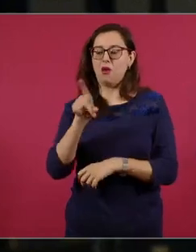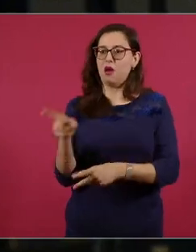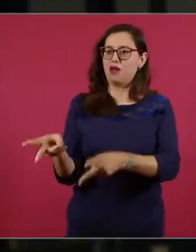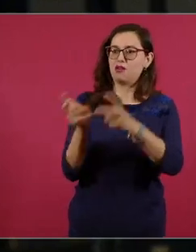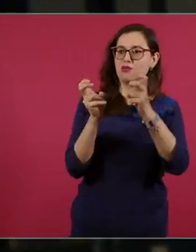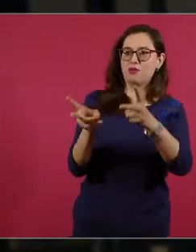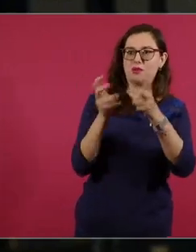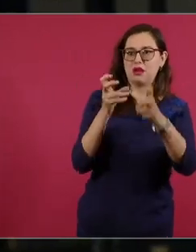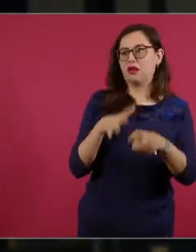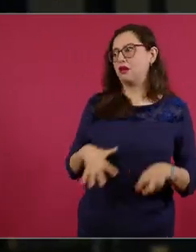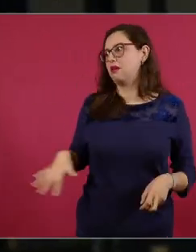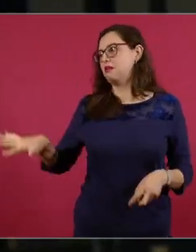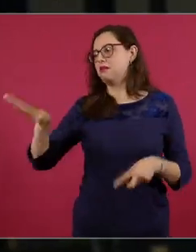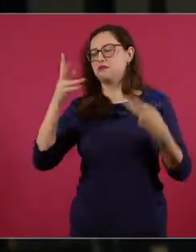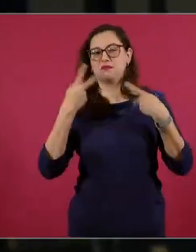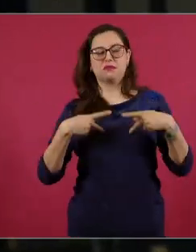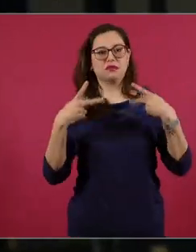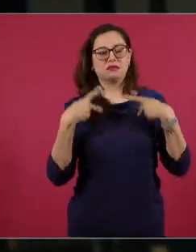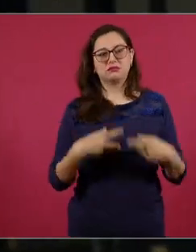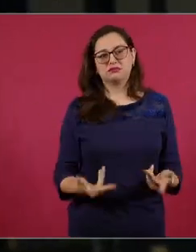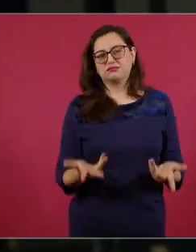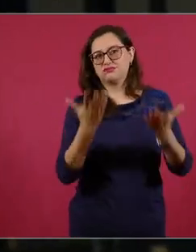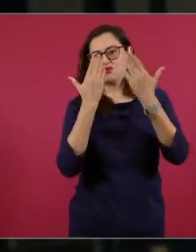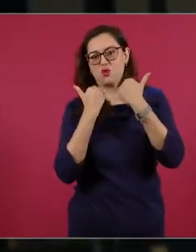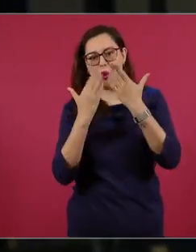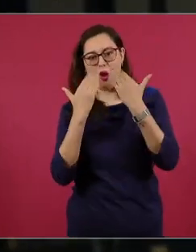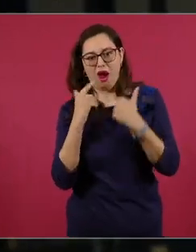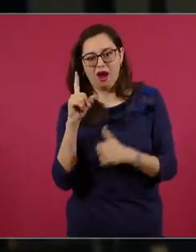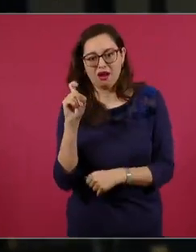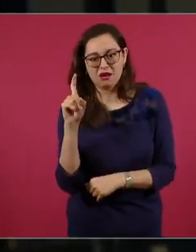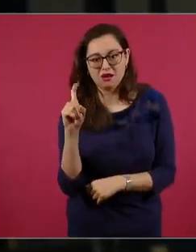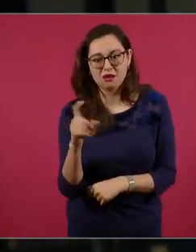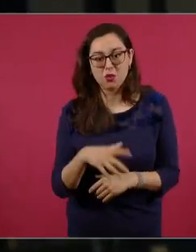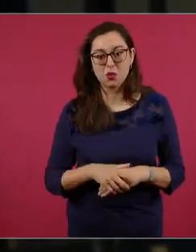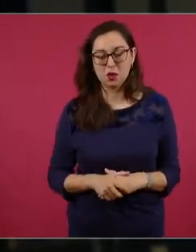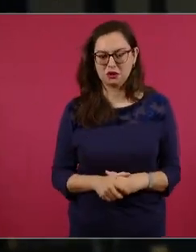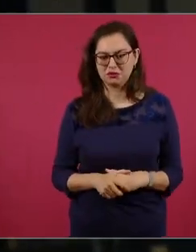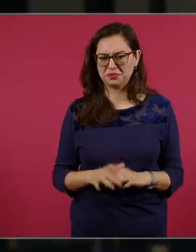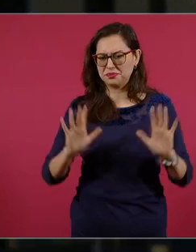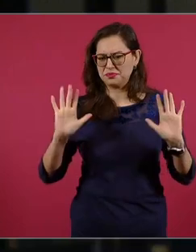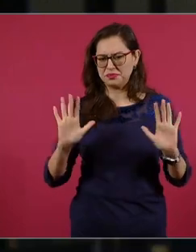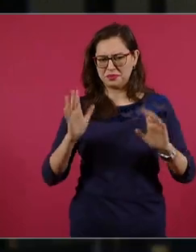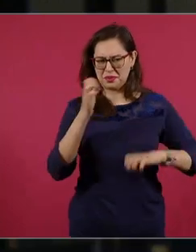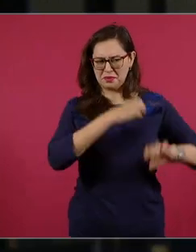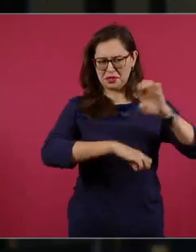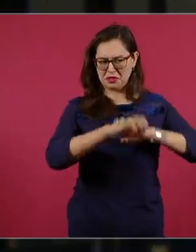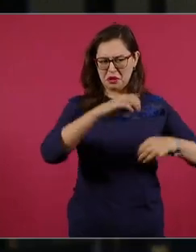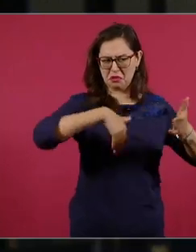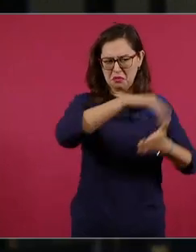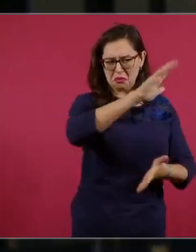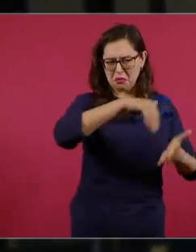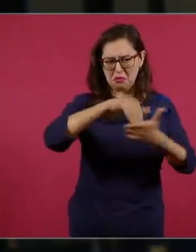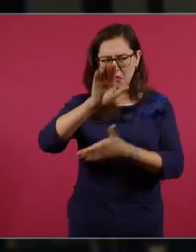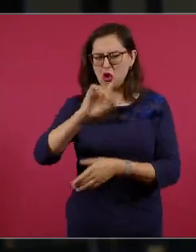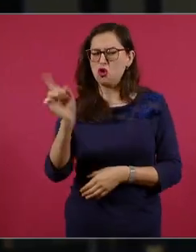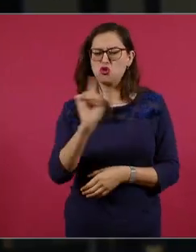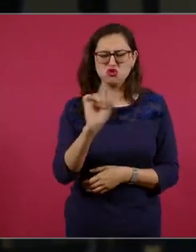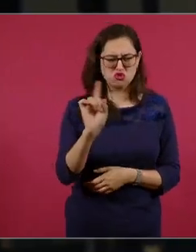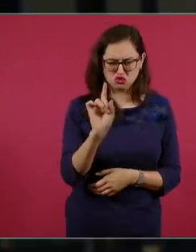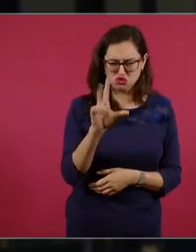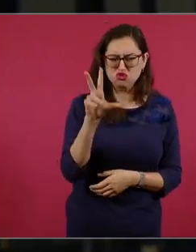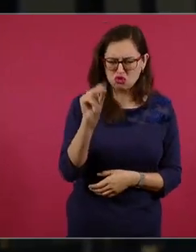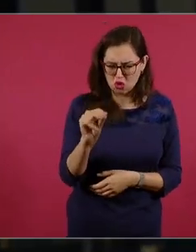lo necesiten, lo requieran, pues lo tengan a la mano. Ellos no están peleando con las empresas, sino simple y sencillamente